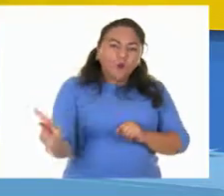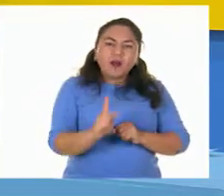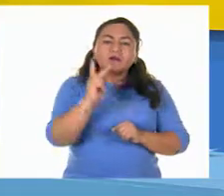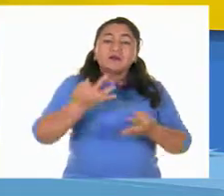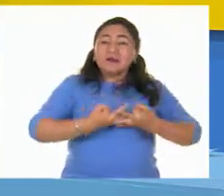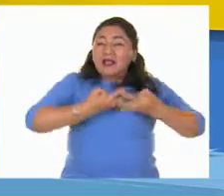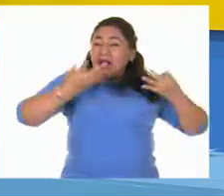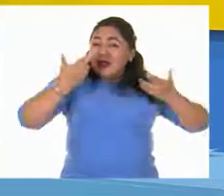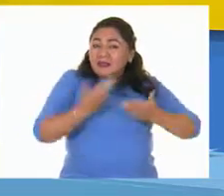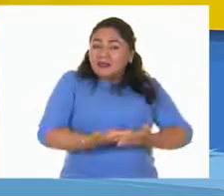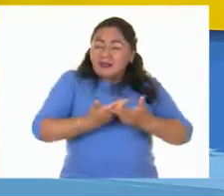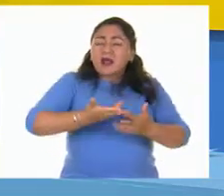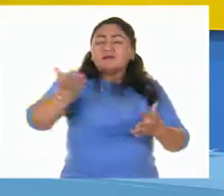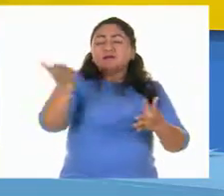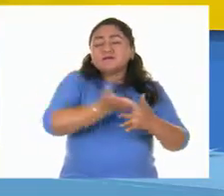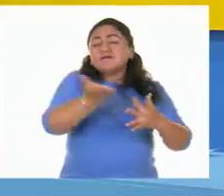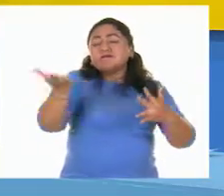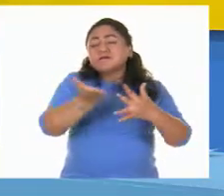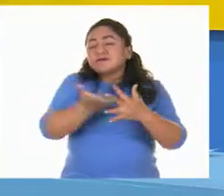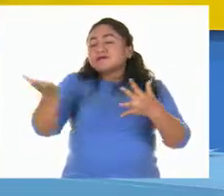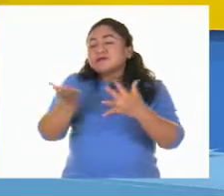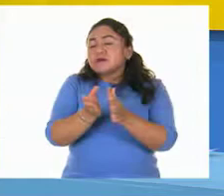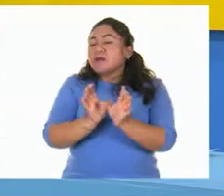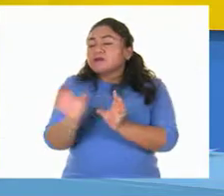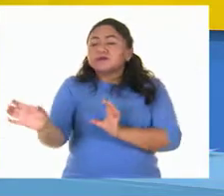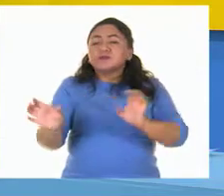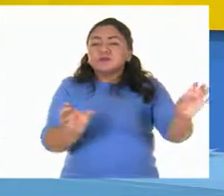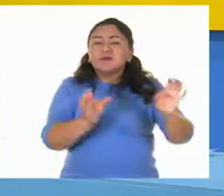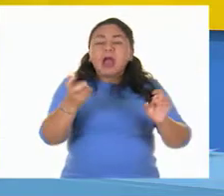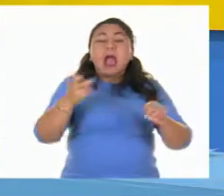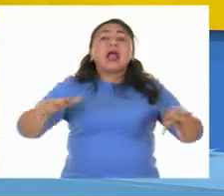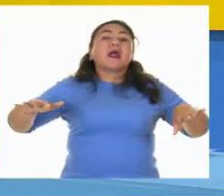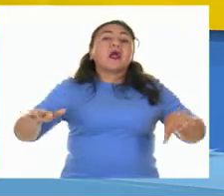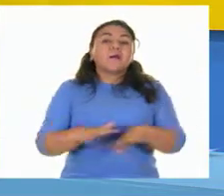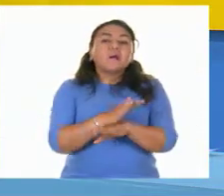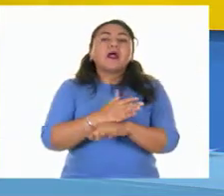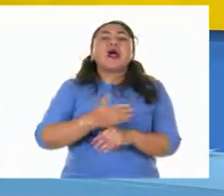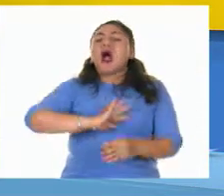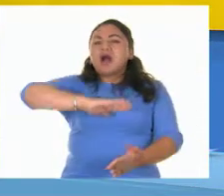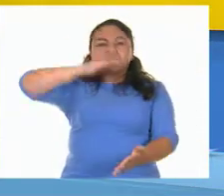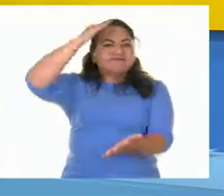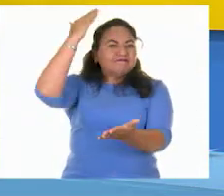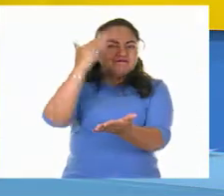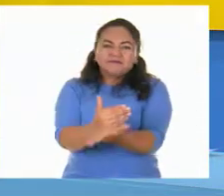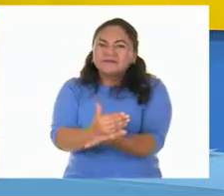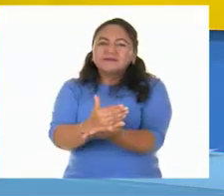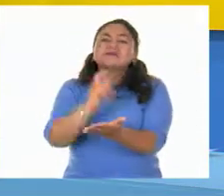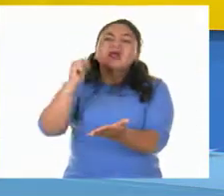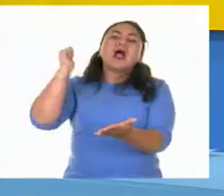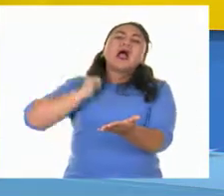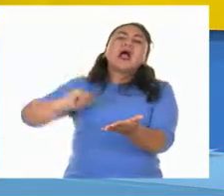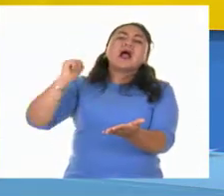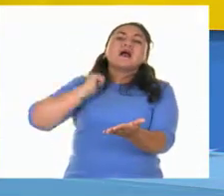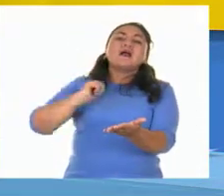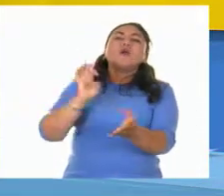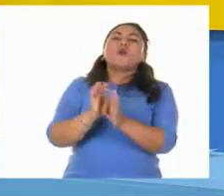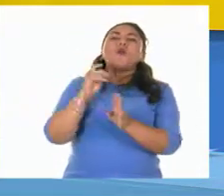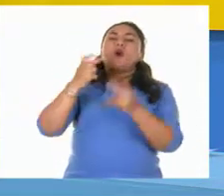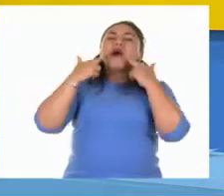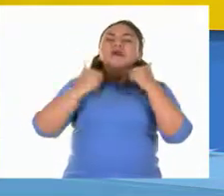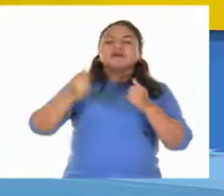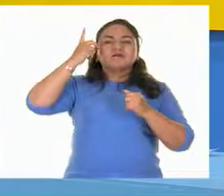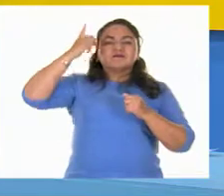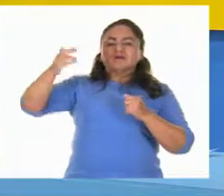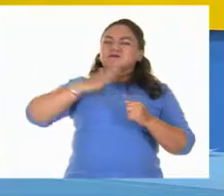tierras se dio y eso cambió la estructura de la propiedad agraria. Se terminó por fin con el antiguo esquema del latifundio y